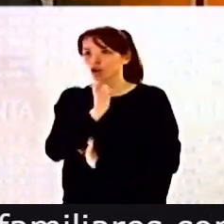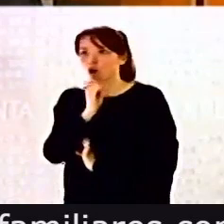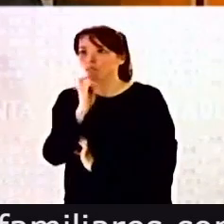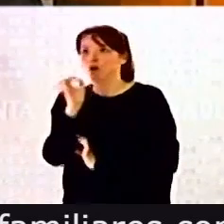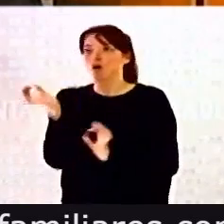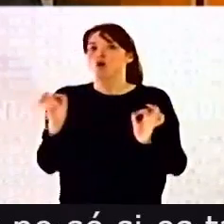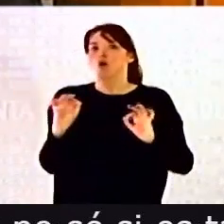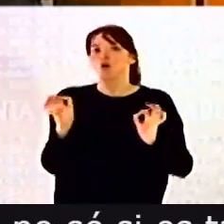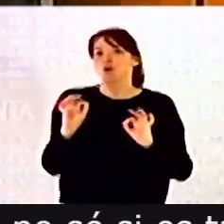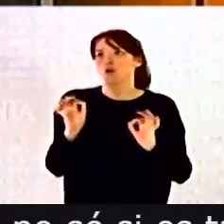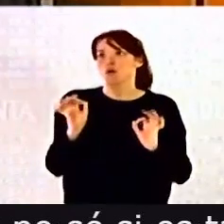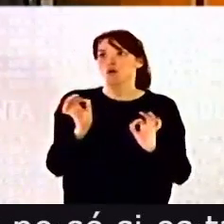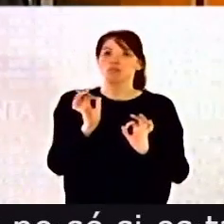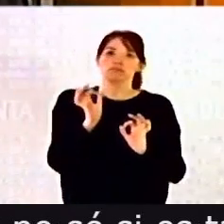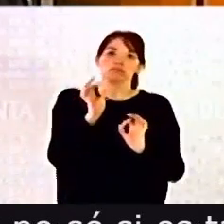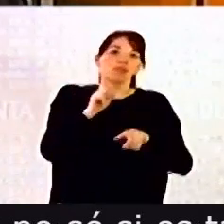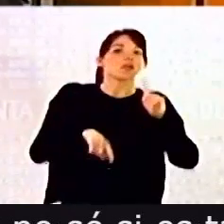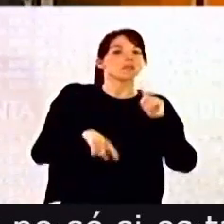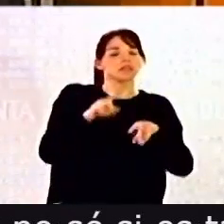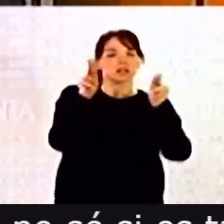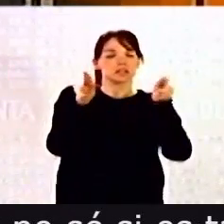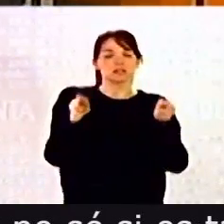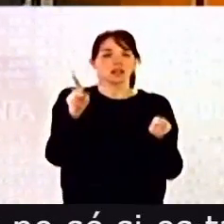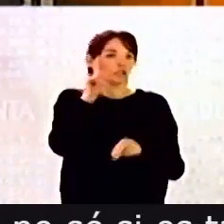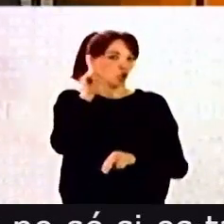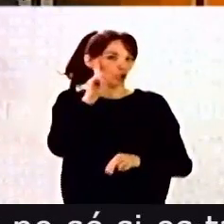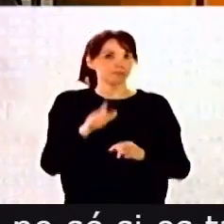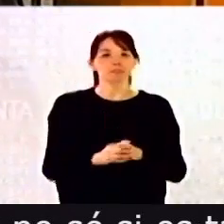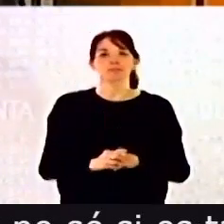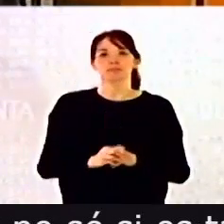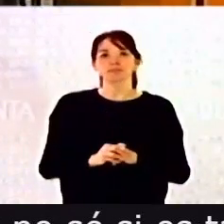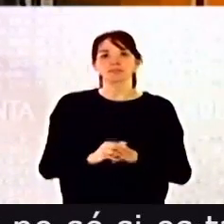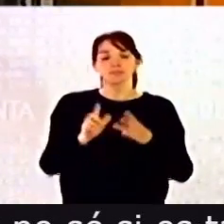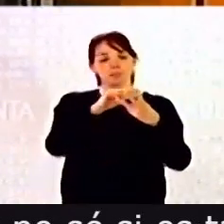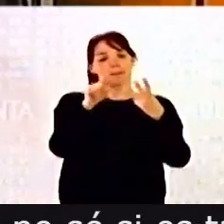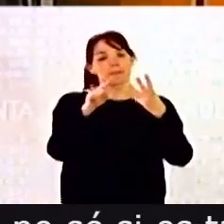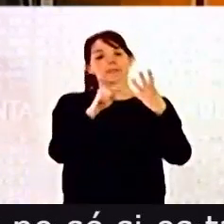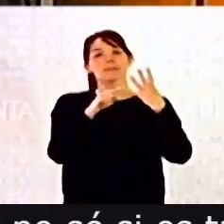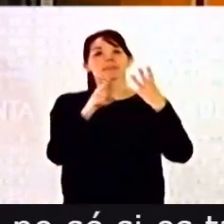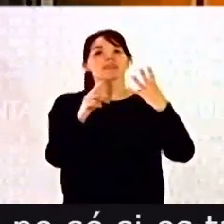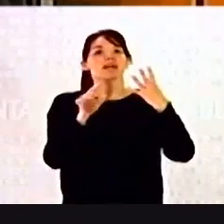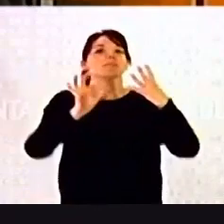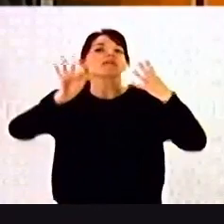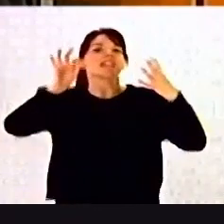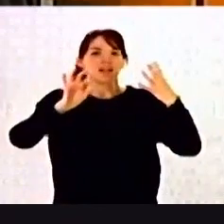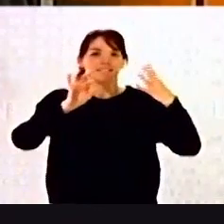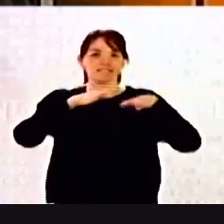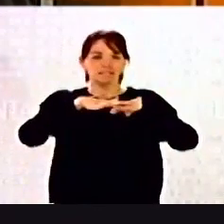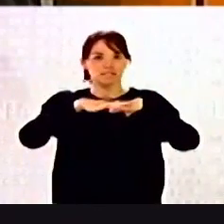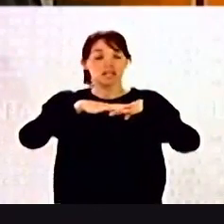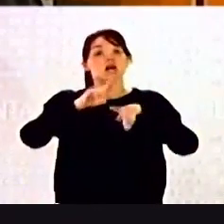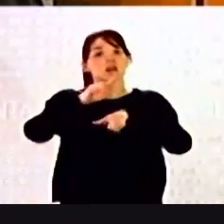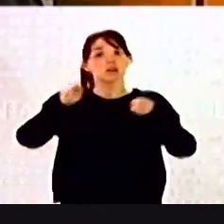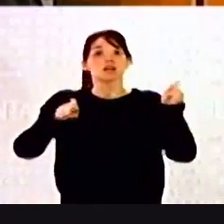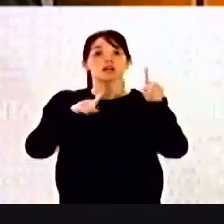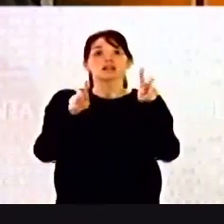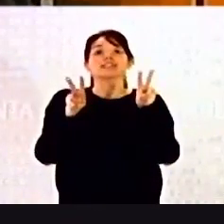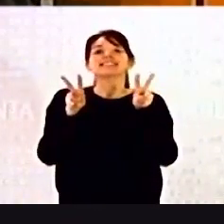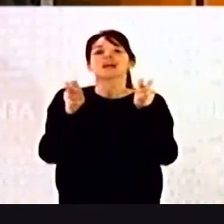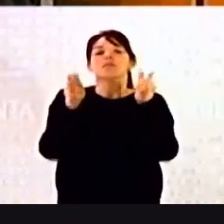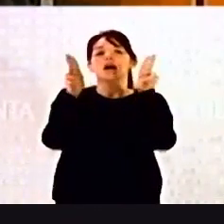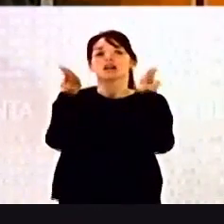por residencias. Y un apartado especial, perdone que le insista, es sobre la residencia del